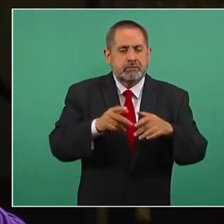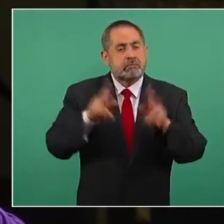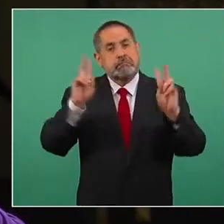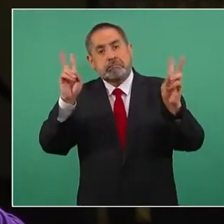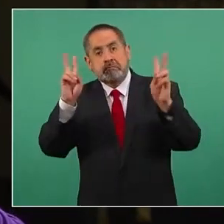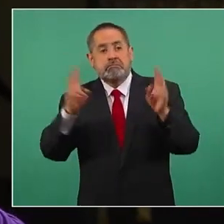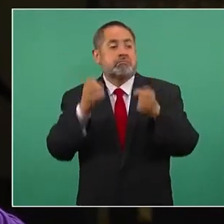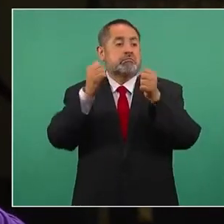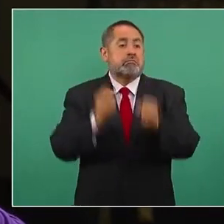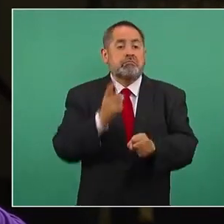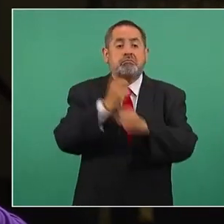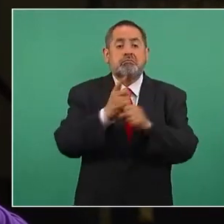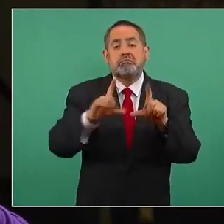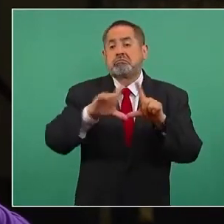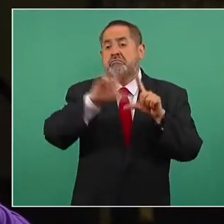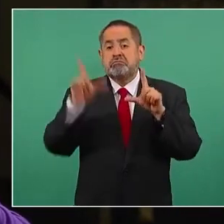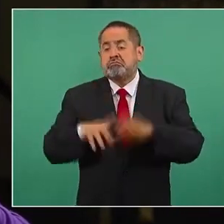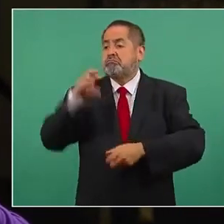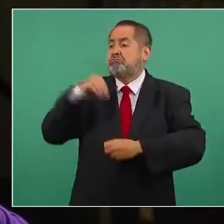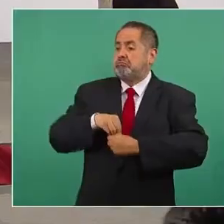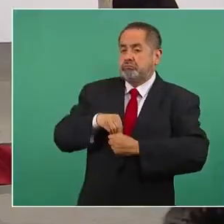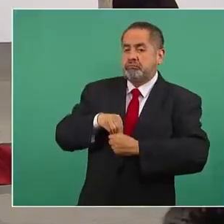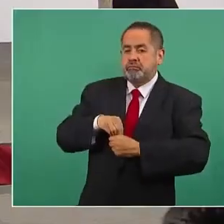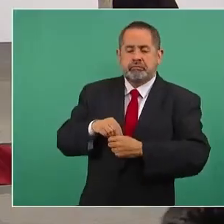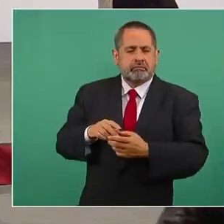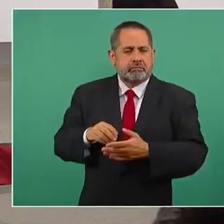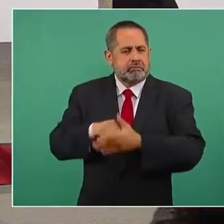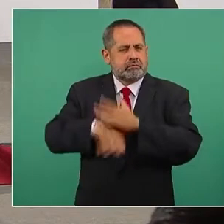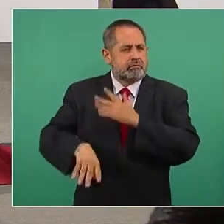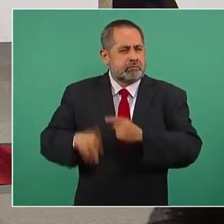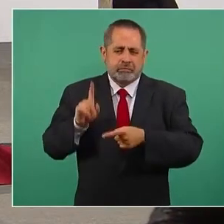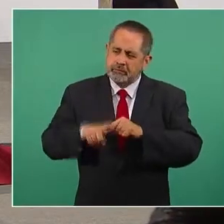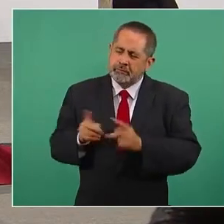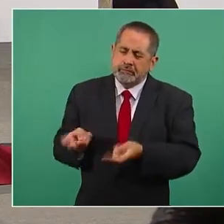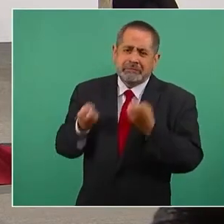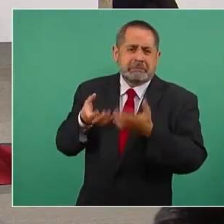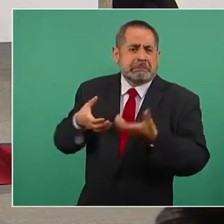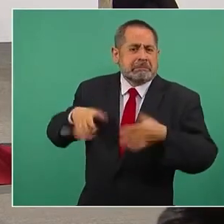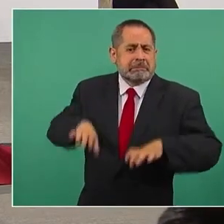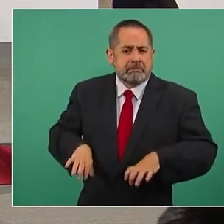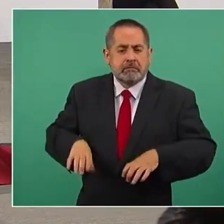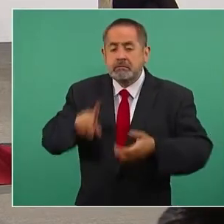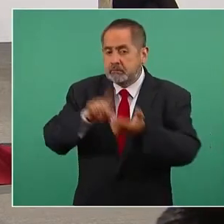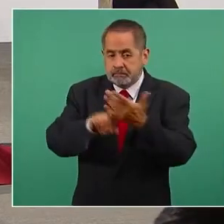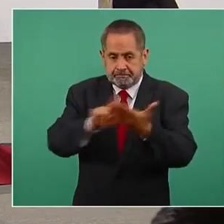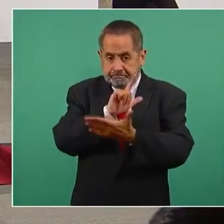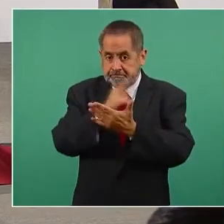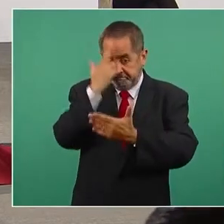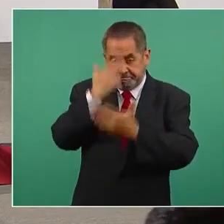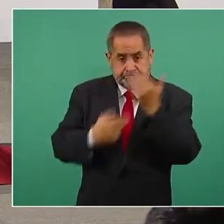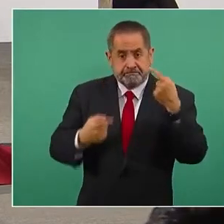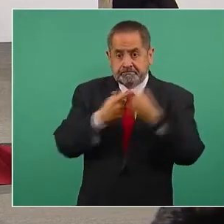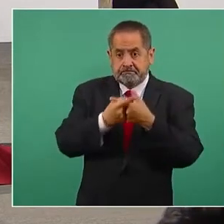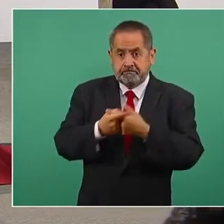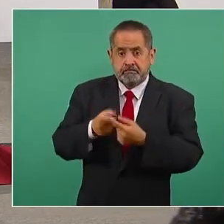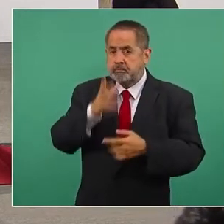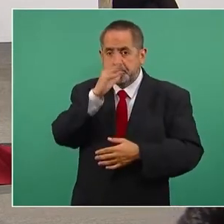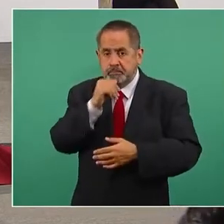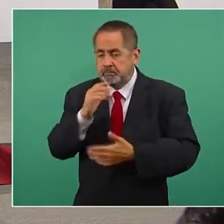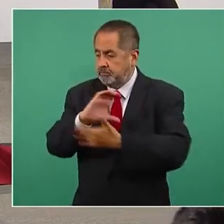seguridad nacional, entonces hay un tema de defraudación, pero además hay un tema de ilegalidad en esta venta de